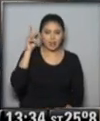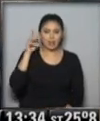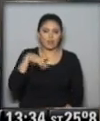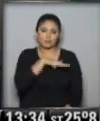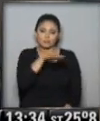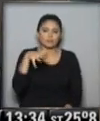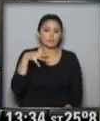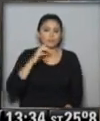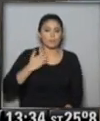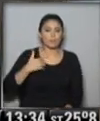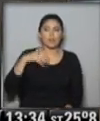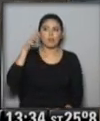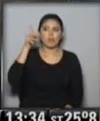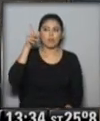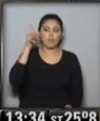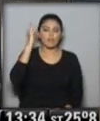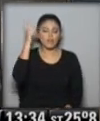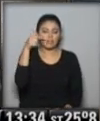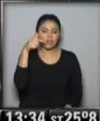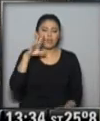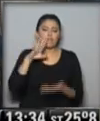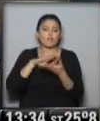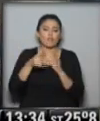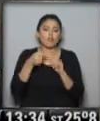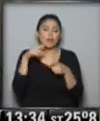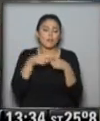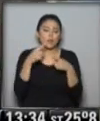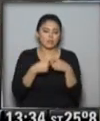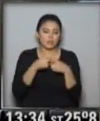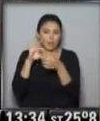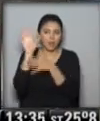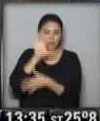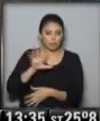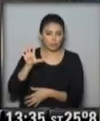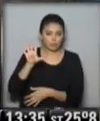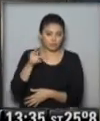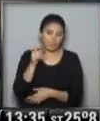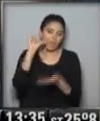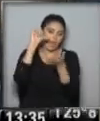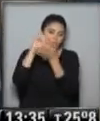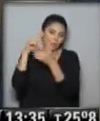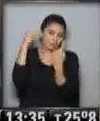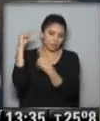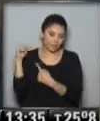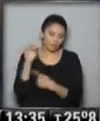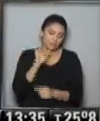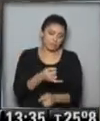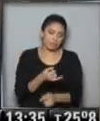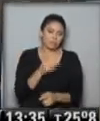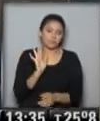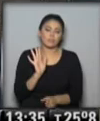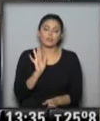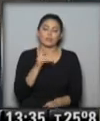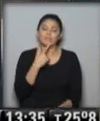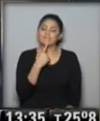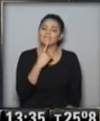respecto a que como se está llevando a la política a cabo en europa digo en europa aunque cada país tiene sus particularidades por supuesto me